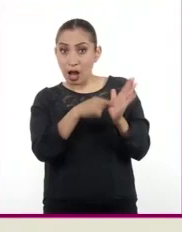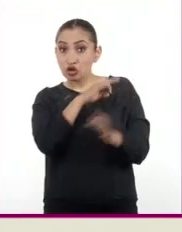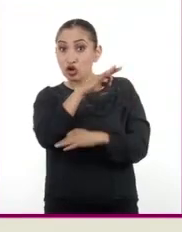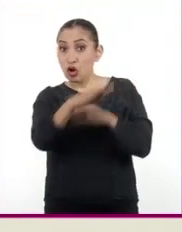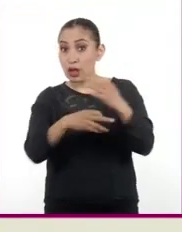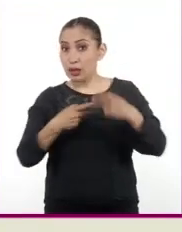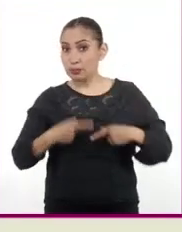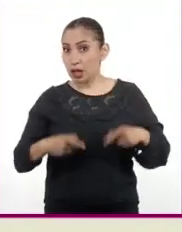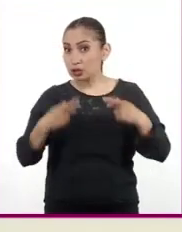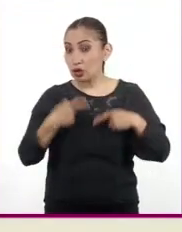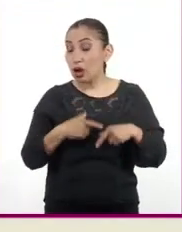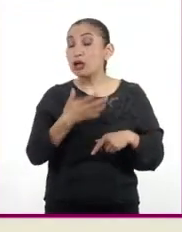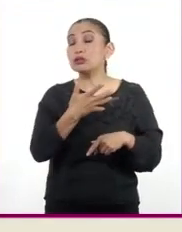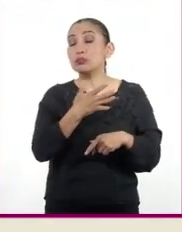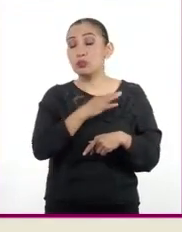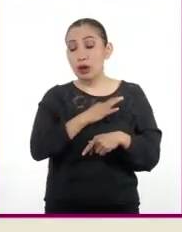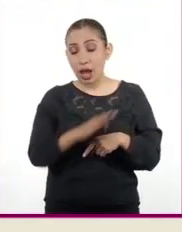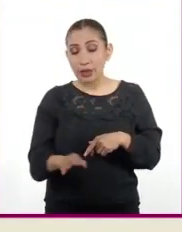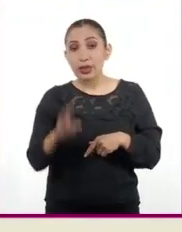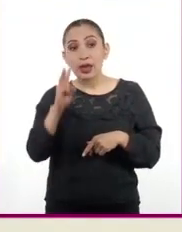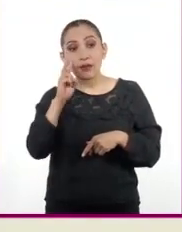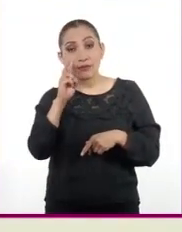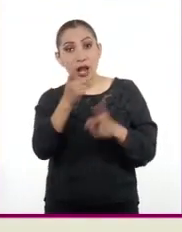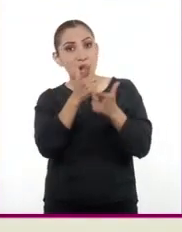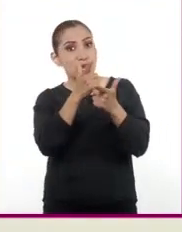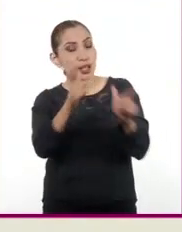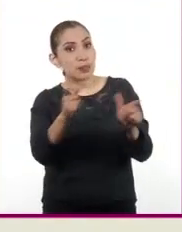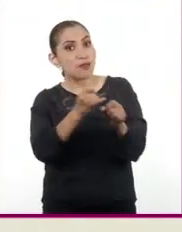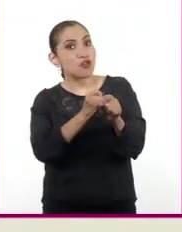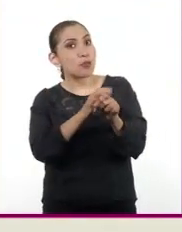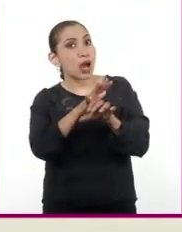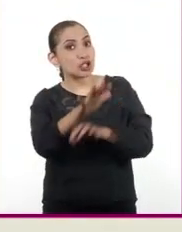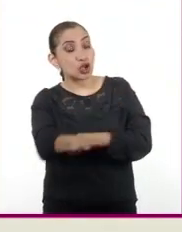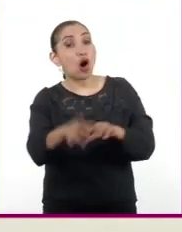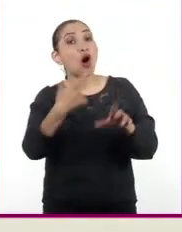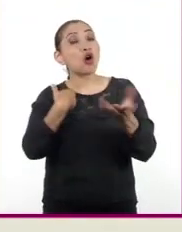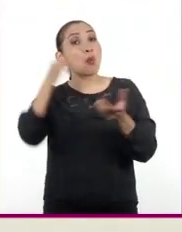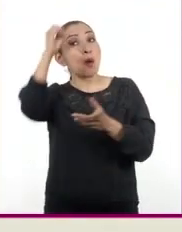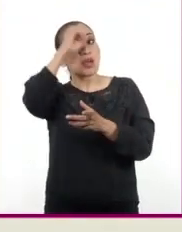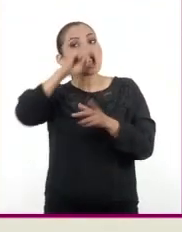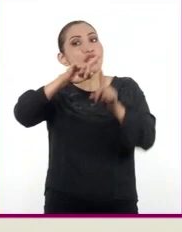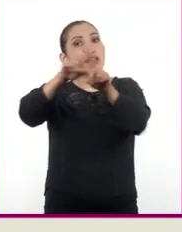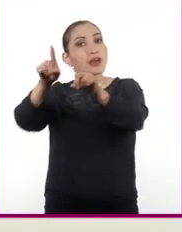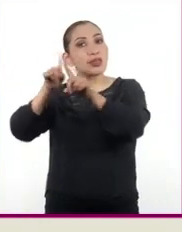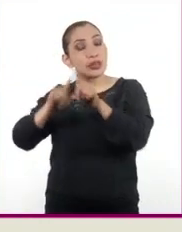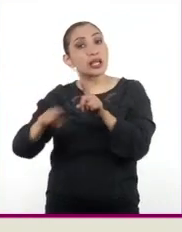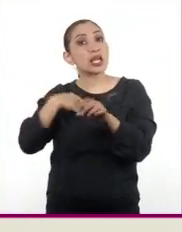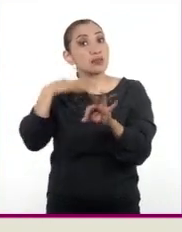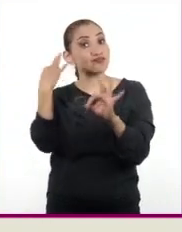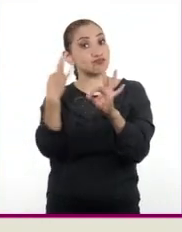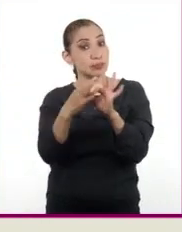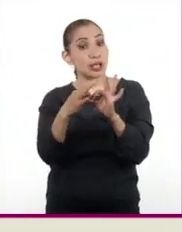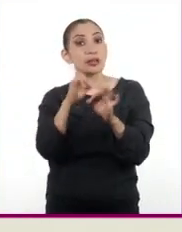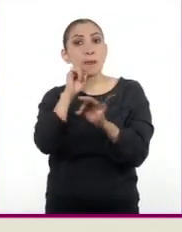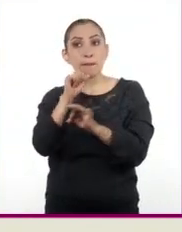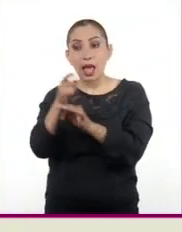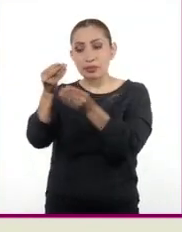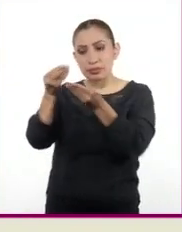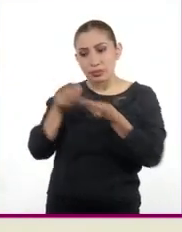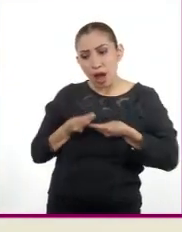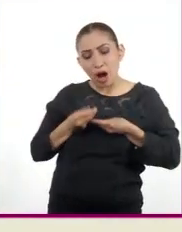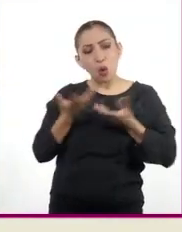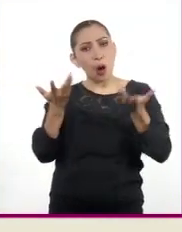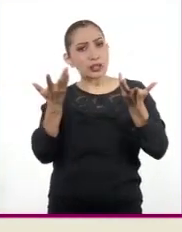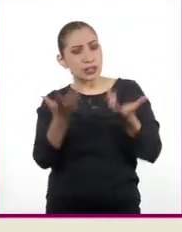toda persona tiene derecho al libre acceso a la información plural y oportuna, así como a buscar, recibir y